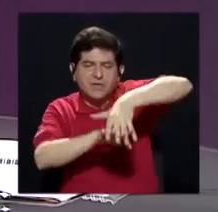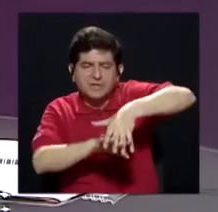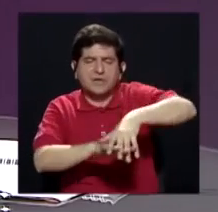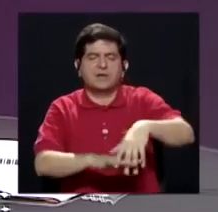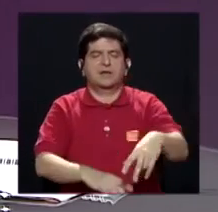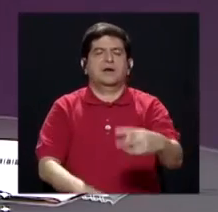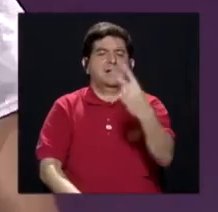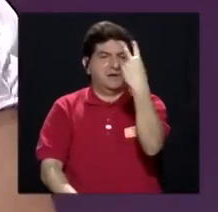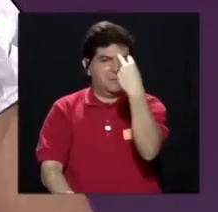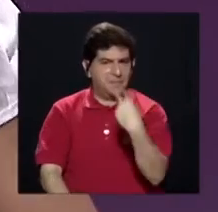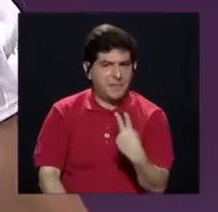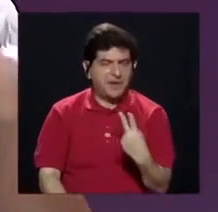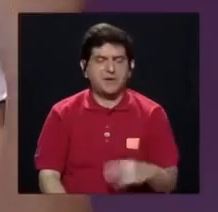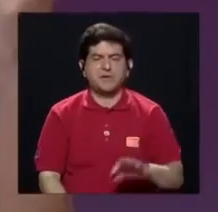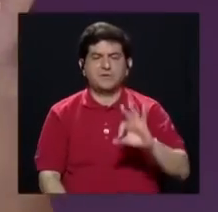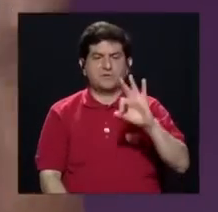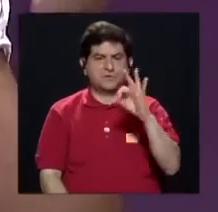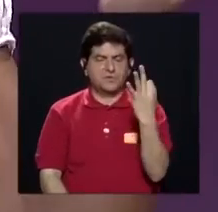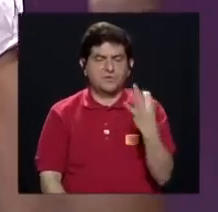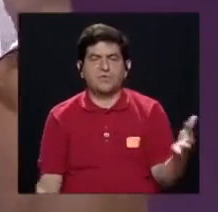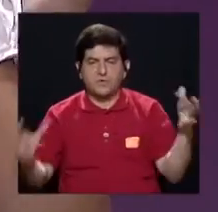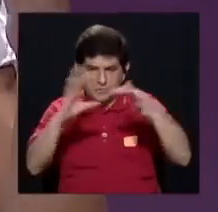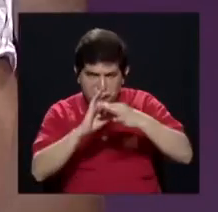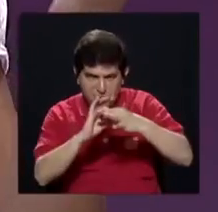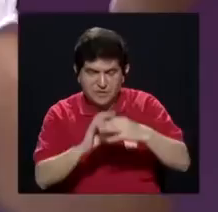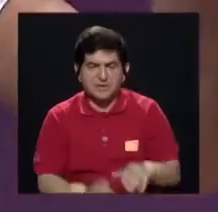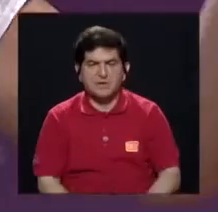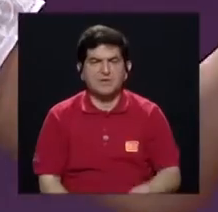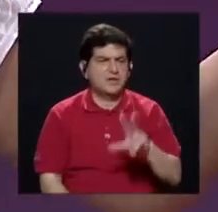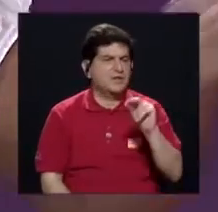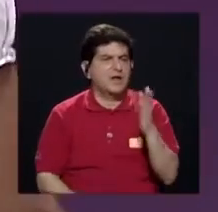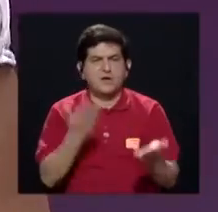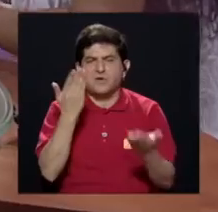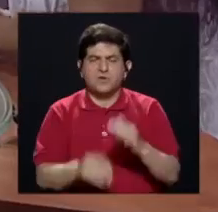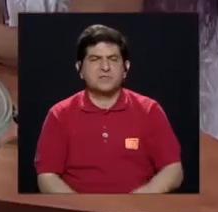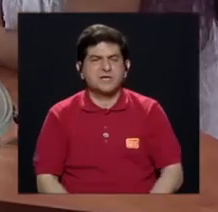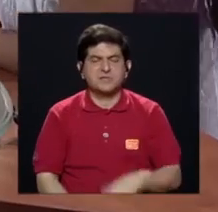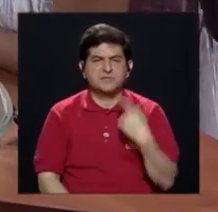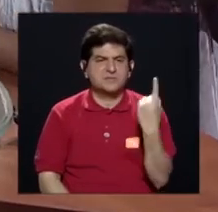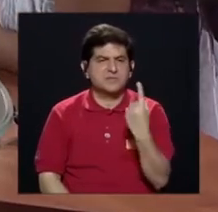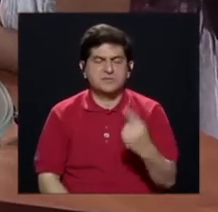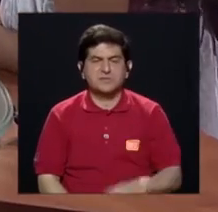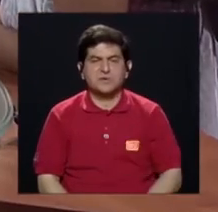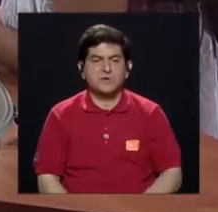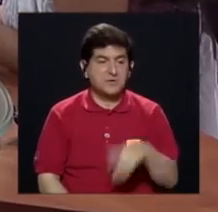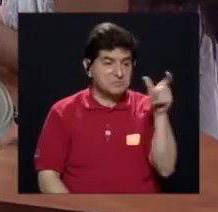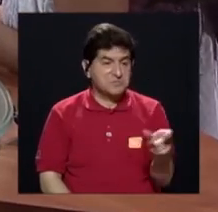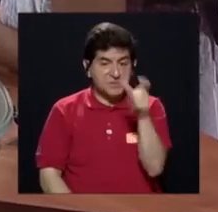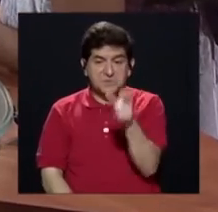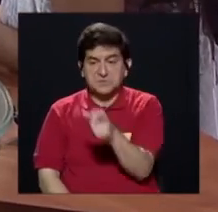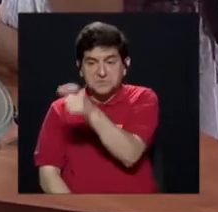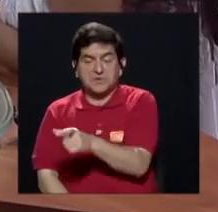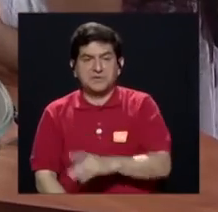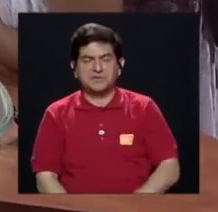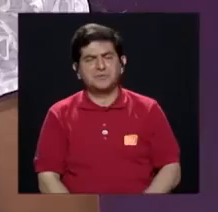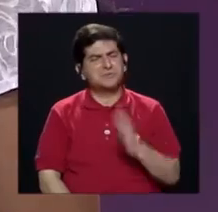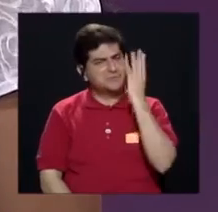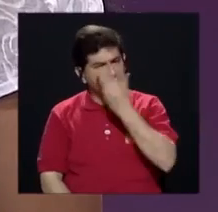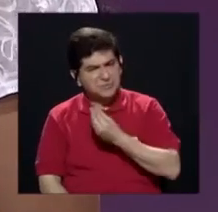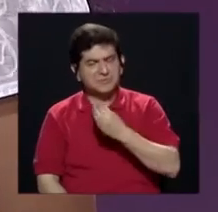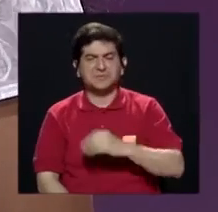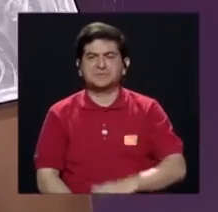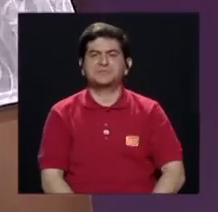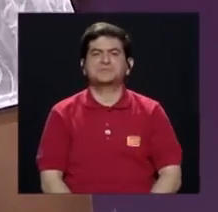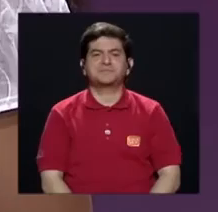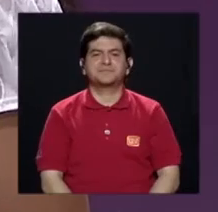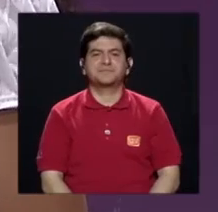vernos incluyentes. Exactamente. No vernos como seres humanos, nada exactamente, más. Exactamente. Qué lindo.